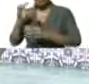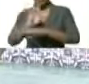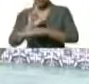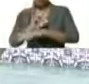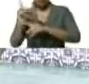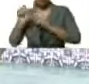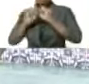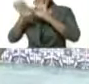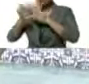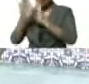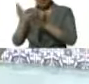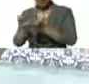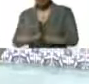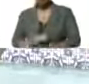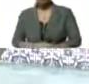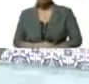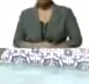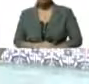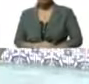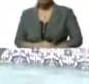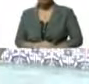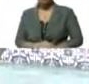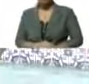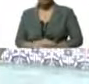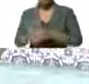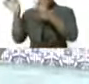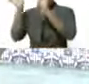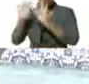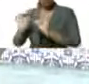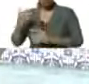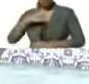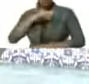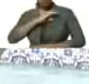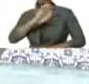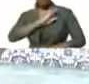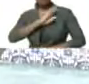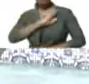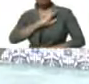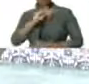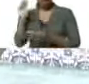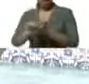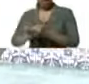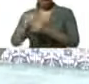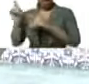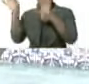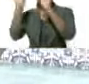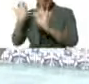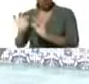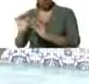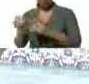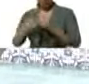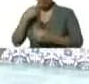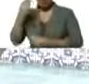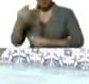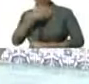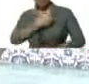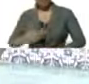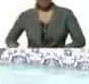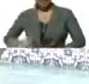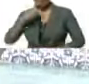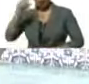pandemia global. Son medidas que tenemos que extremar en esta fase, como lo ha dicho el presidente